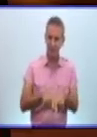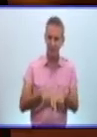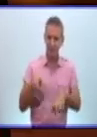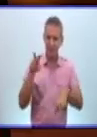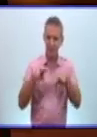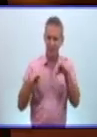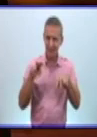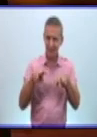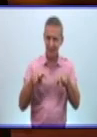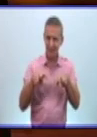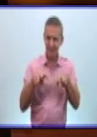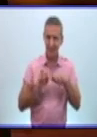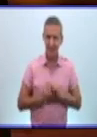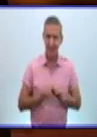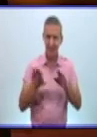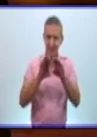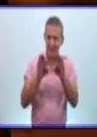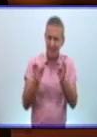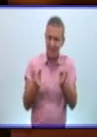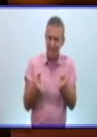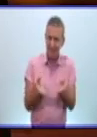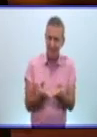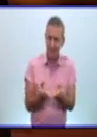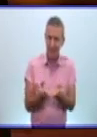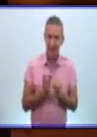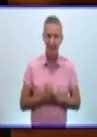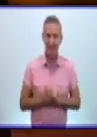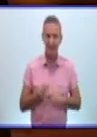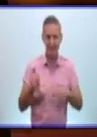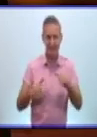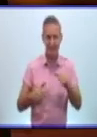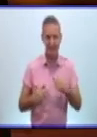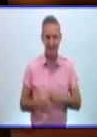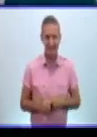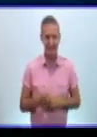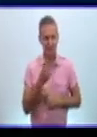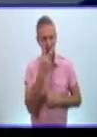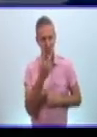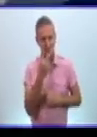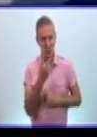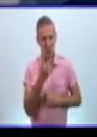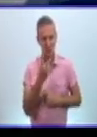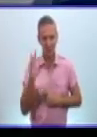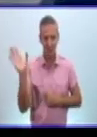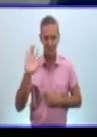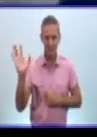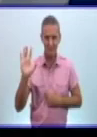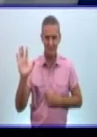descubriendo el fascinante mundo de la química. Nos vemos.